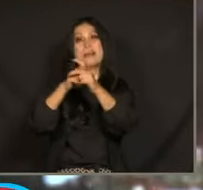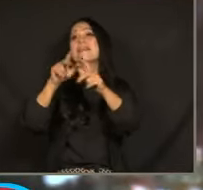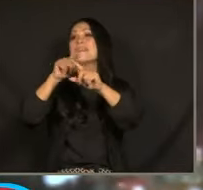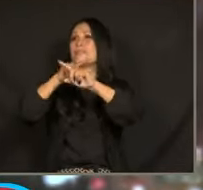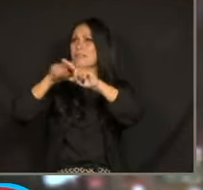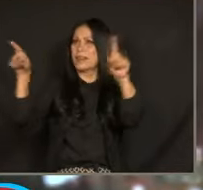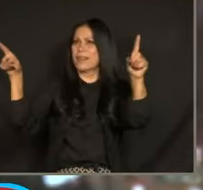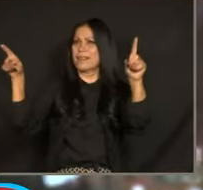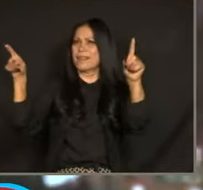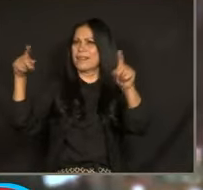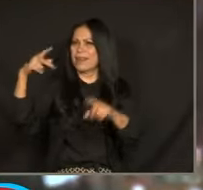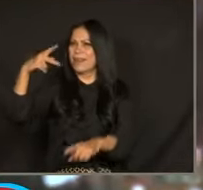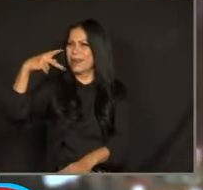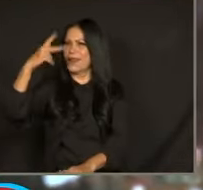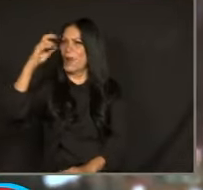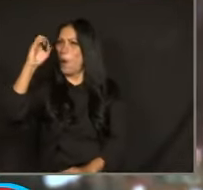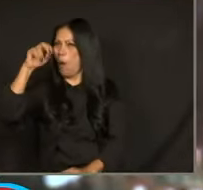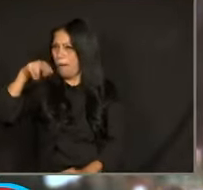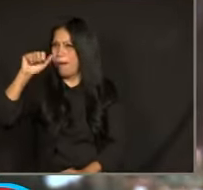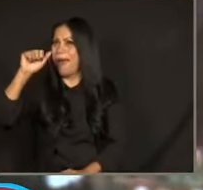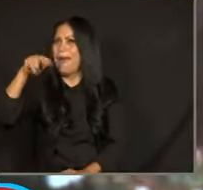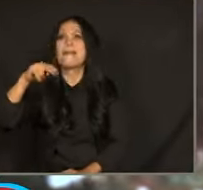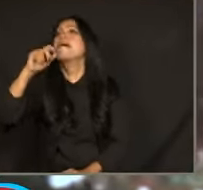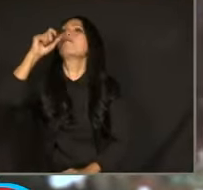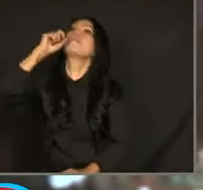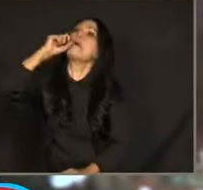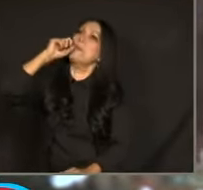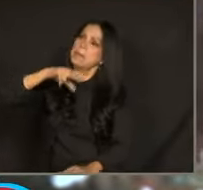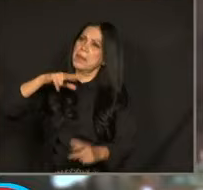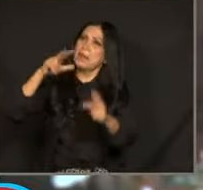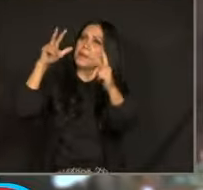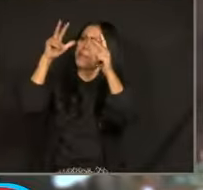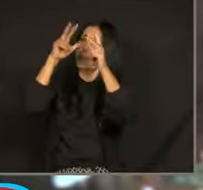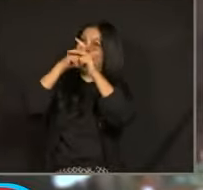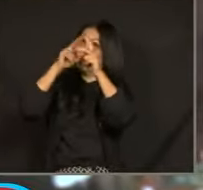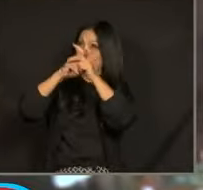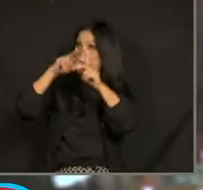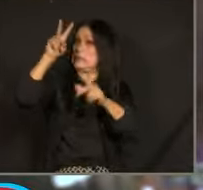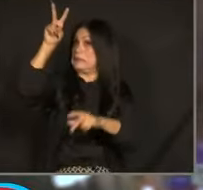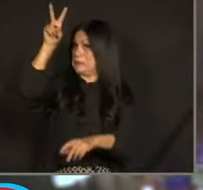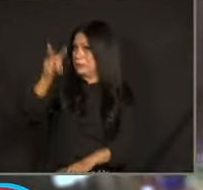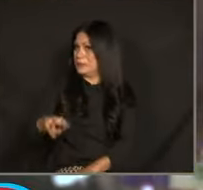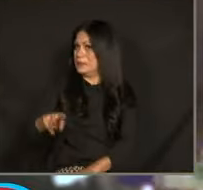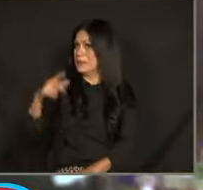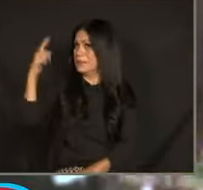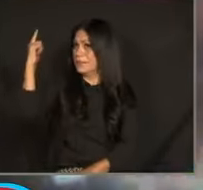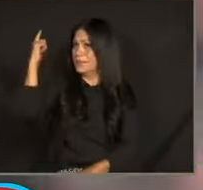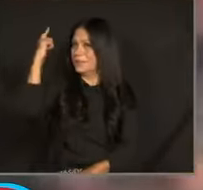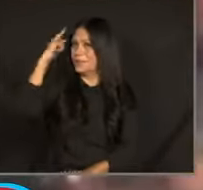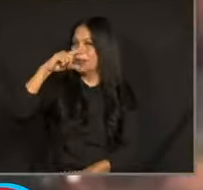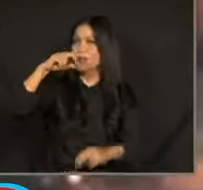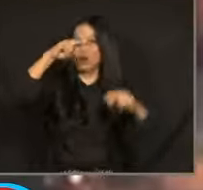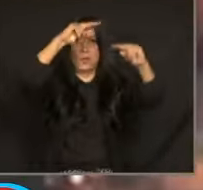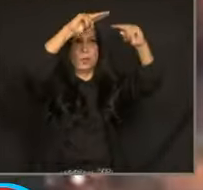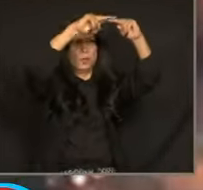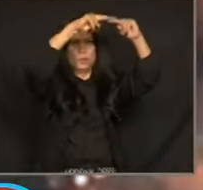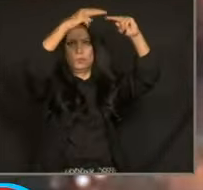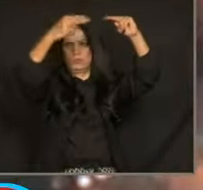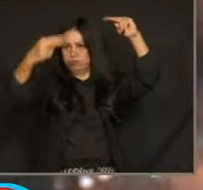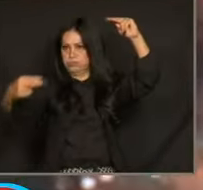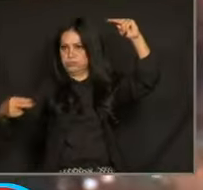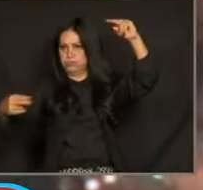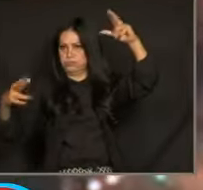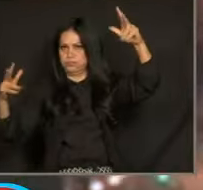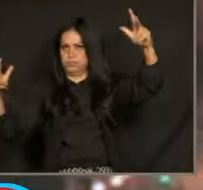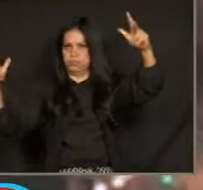pues también la aventé de la tercera cuerda para afuera o sea nos tiramos O sea estaba bien peligroso y si nos damos buenos estaba bien macizo eran los tiempos cuando